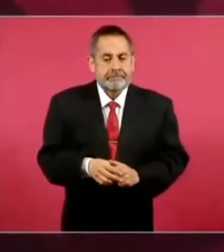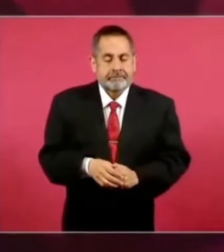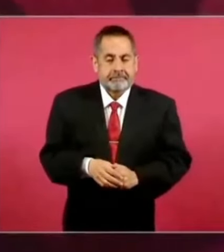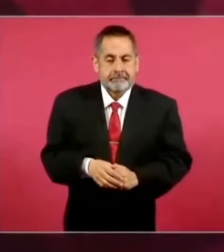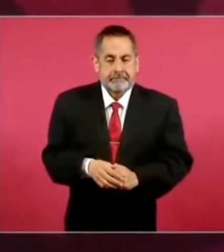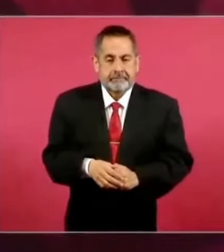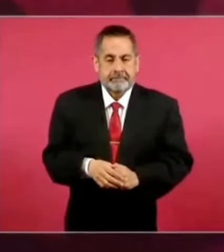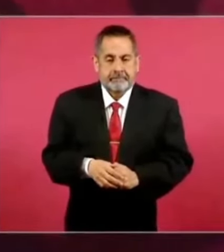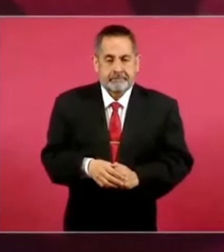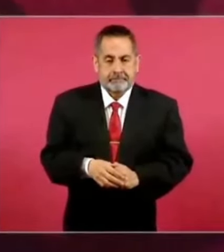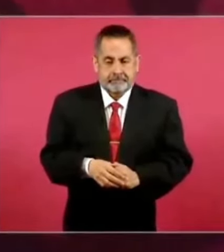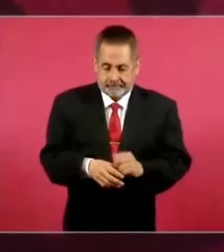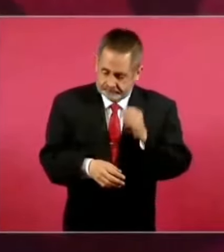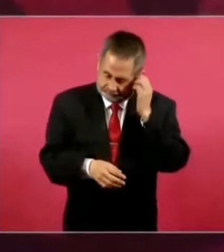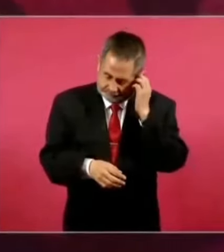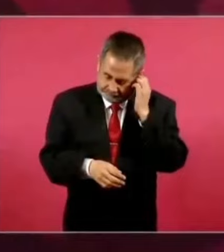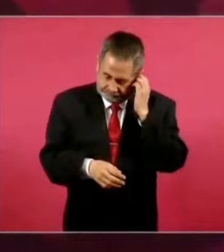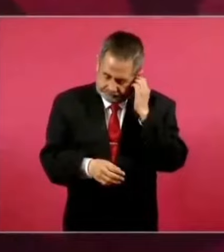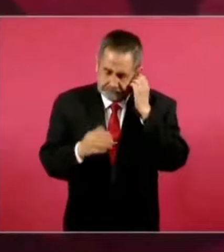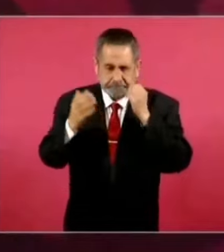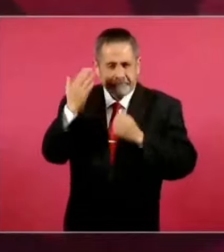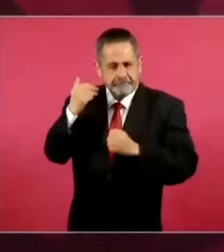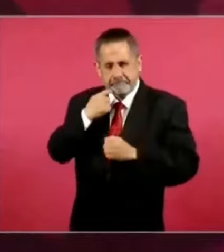Ya hemos hablado mucho de eso.